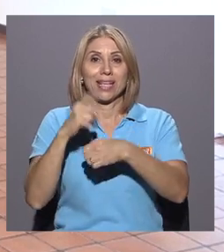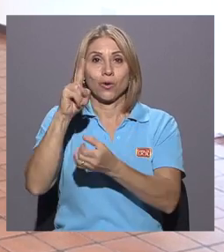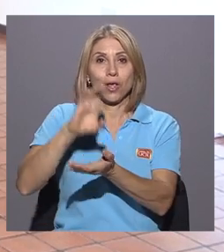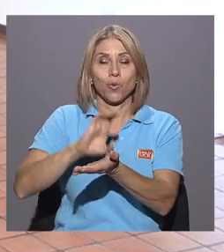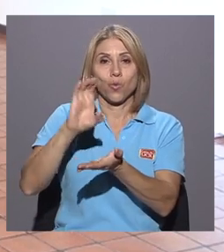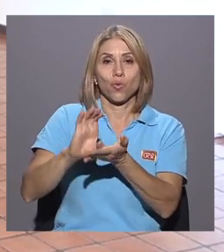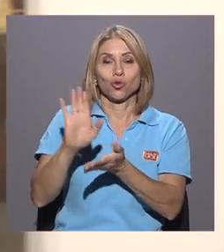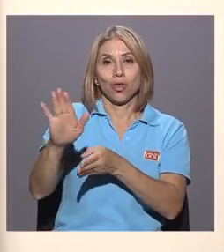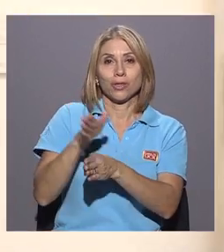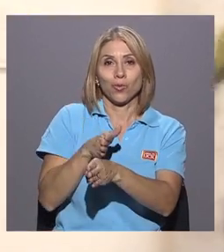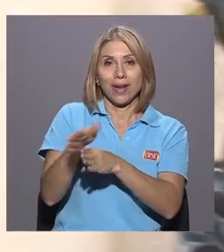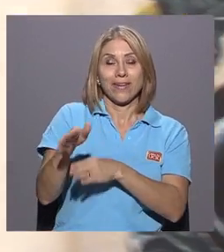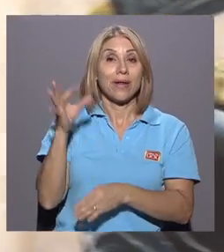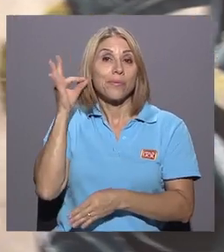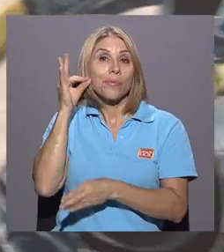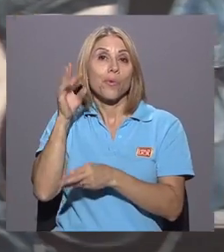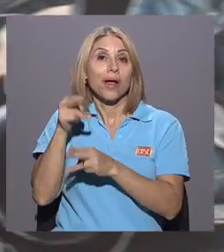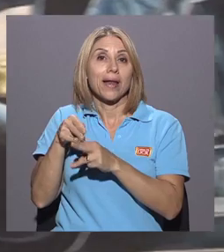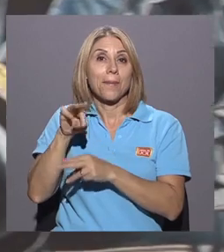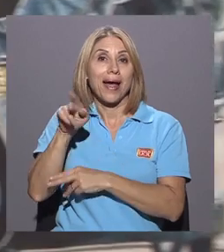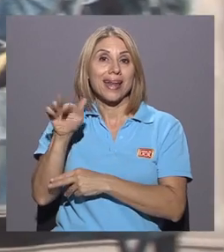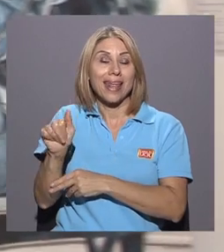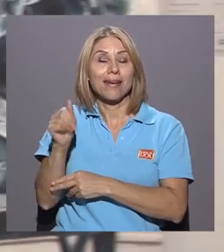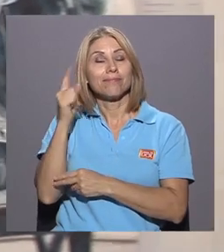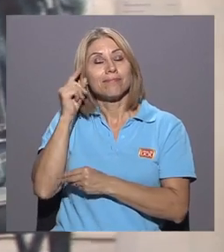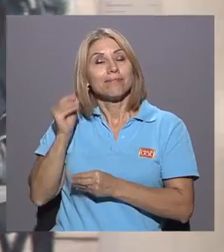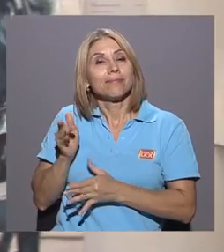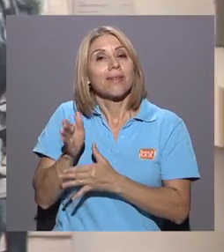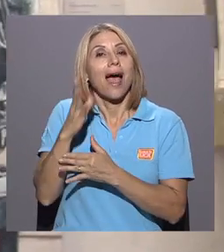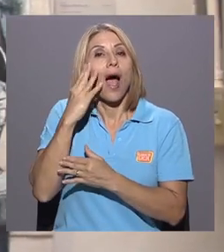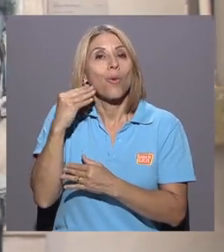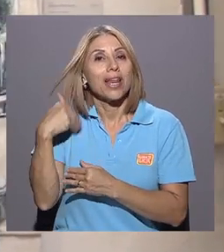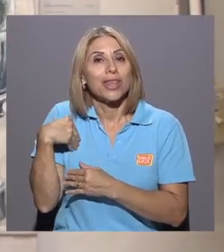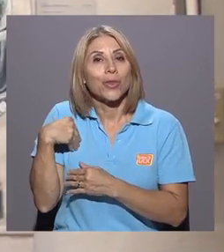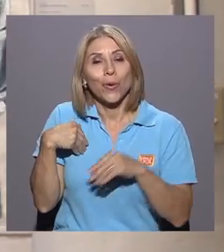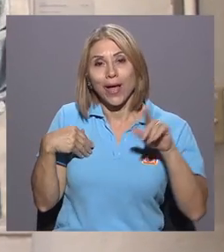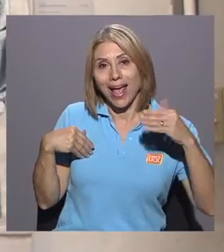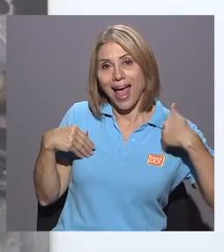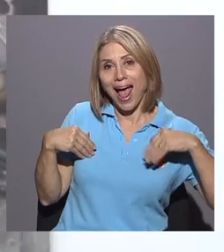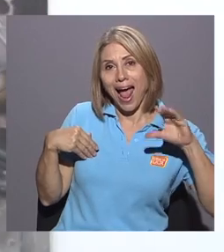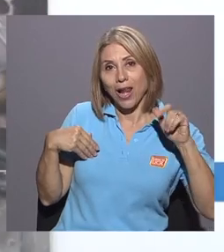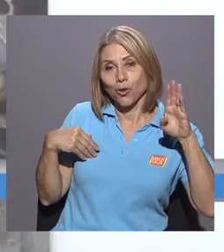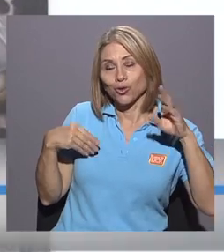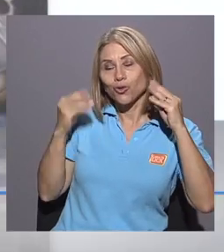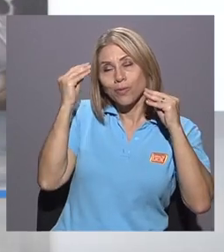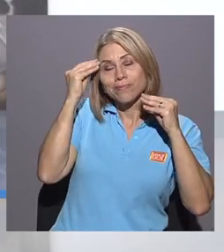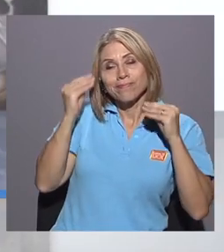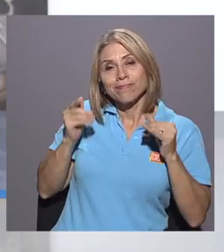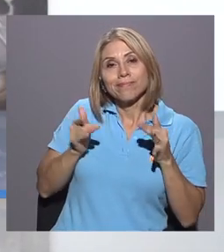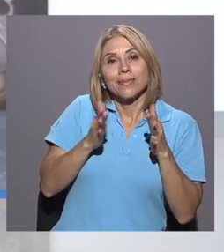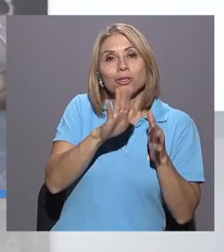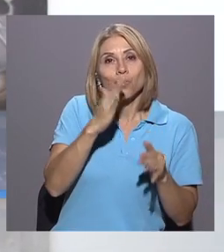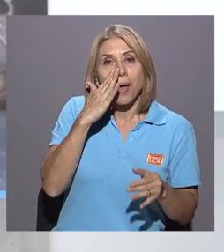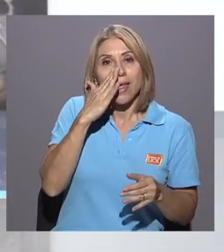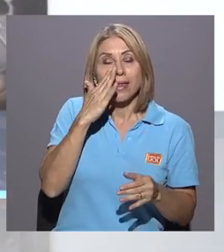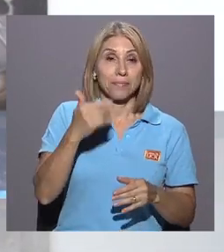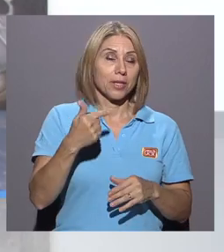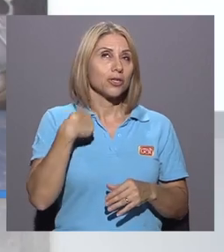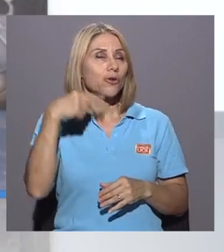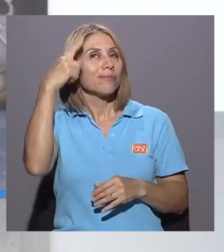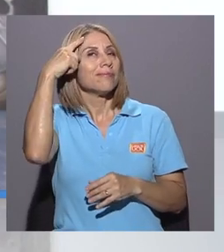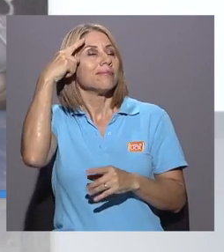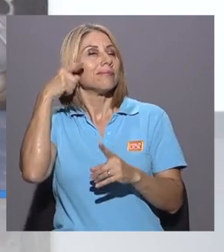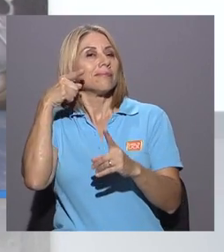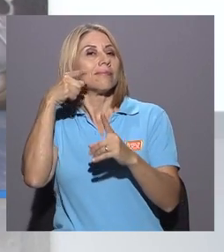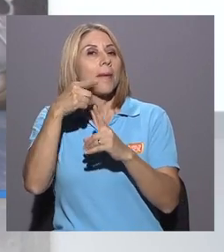de la carrera. María se inspiró en su abuelito y Alonso en su madre. Yo me inspiré en mi abuelo, que es un